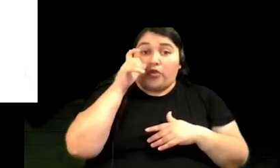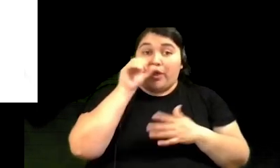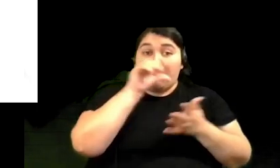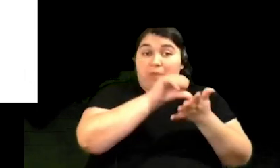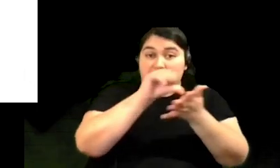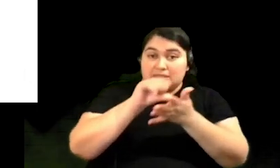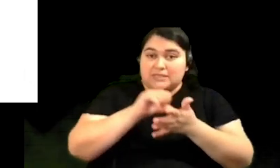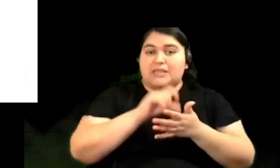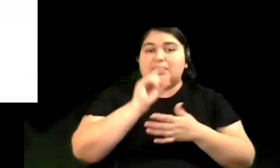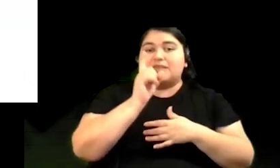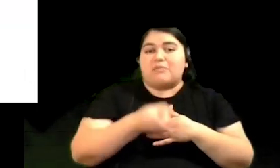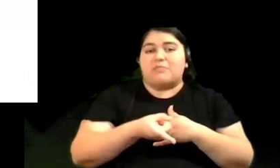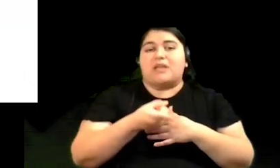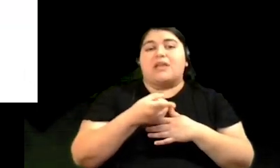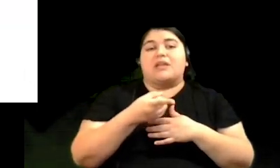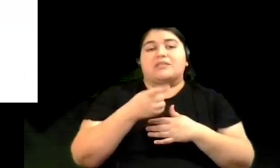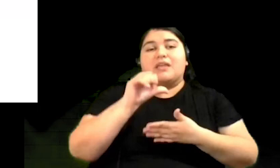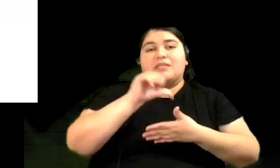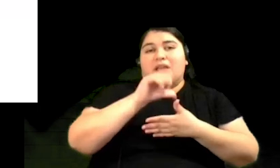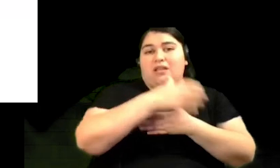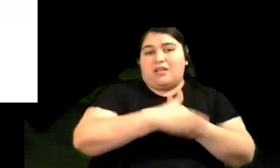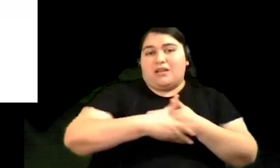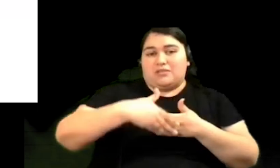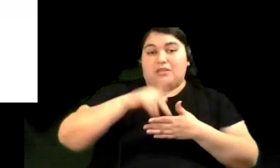las estructuras de Latinoamérica.